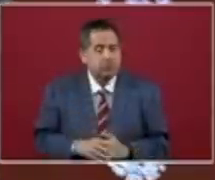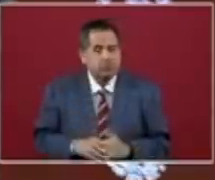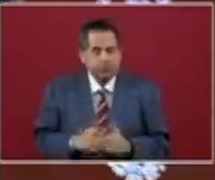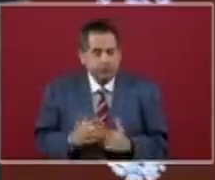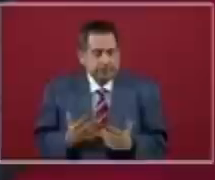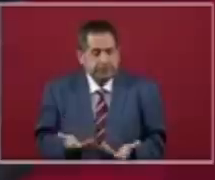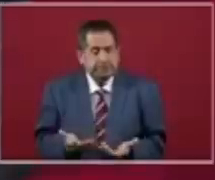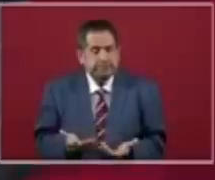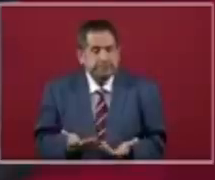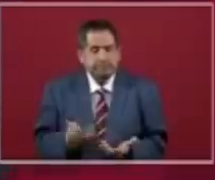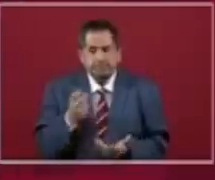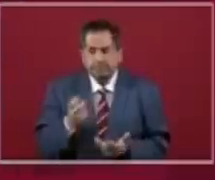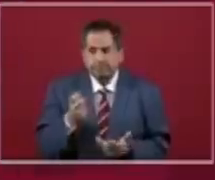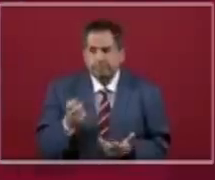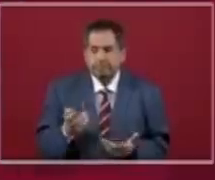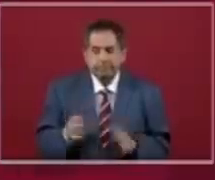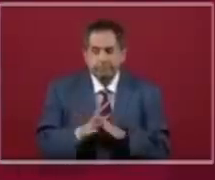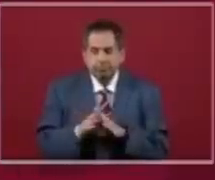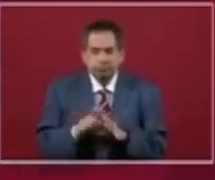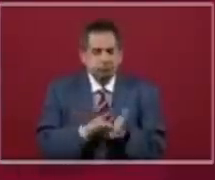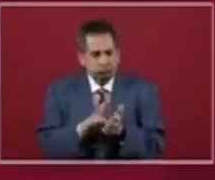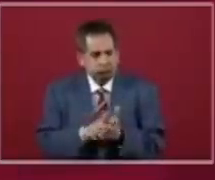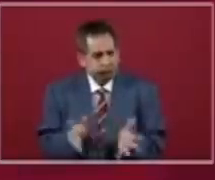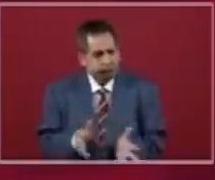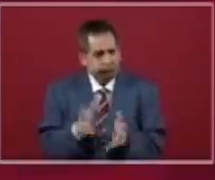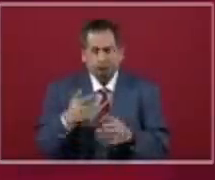Entonces, esto pues ha animado